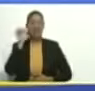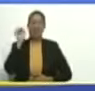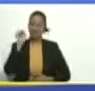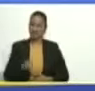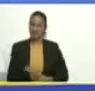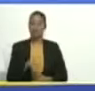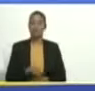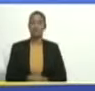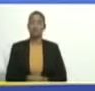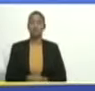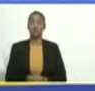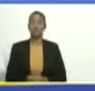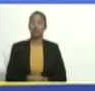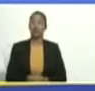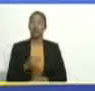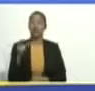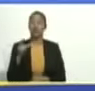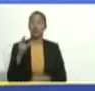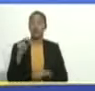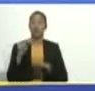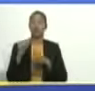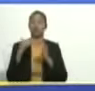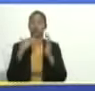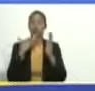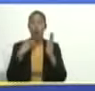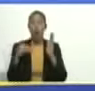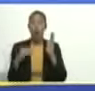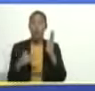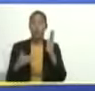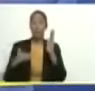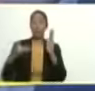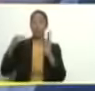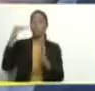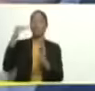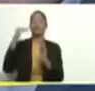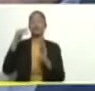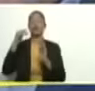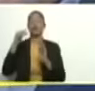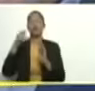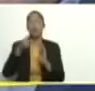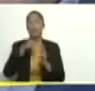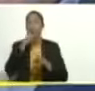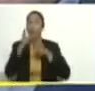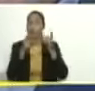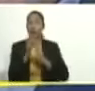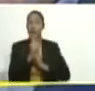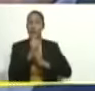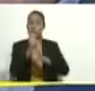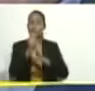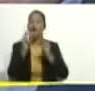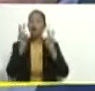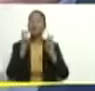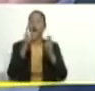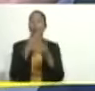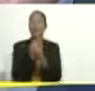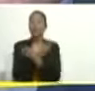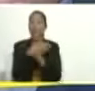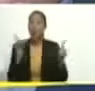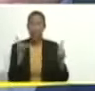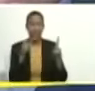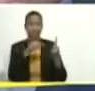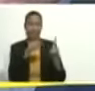Y la generación que esté gobernando, dirigiendo los destinos de la patria, tendrá una democracia totalmente nueva,